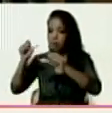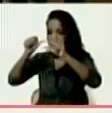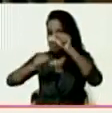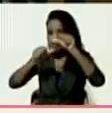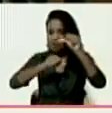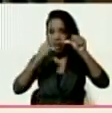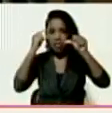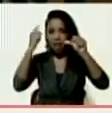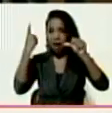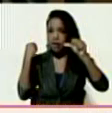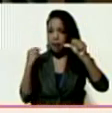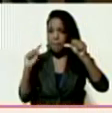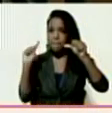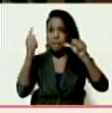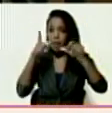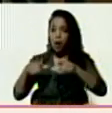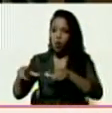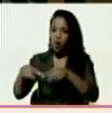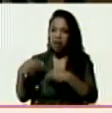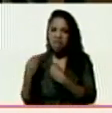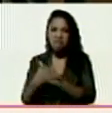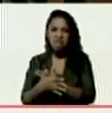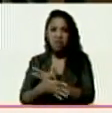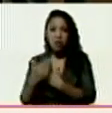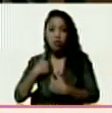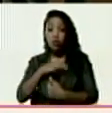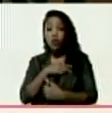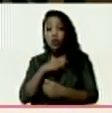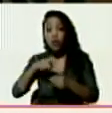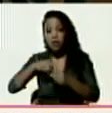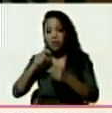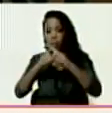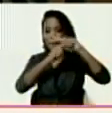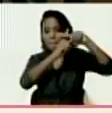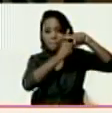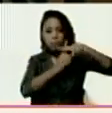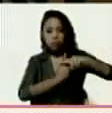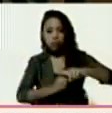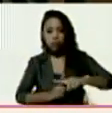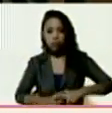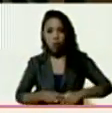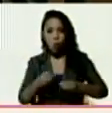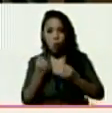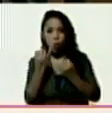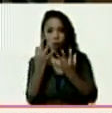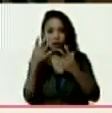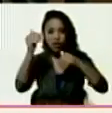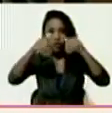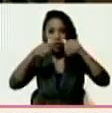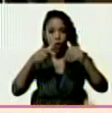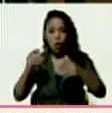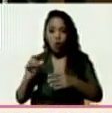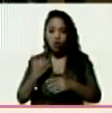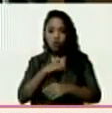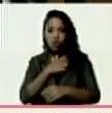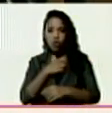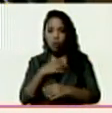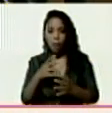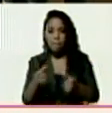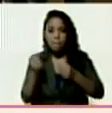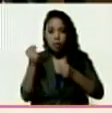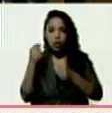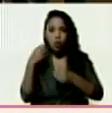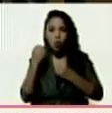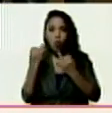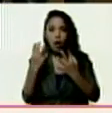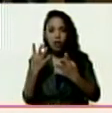ayer, en primer lugar, porque estamos sacando la cuenta de cuántos fueron los votos que obtuvimos y cuántos fueron los